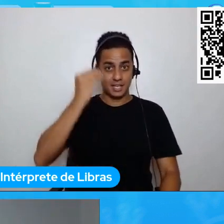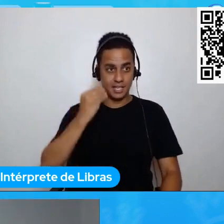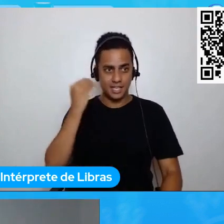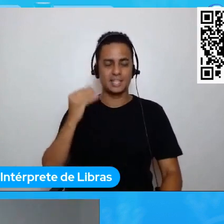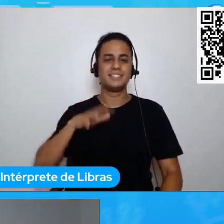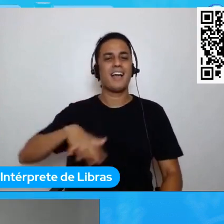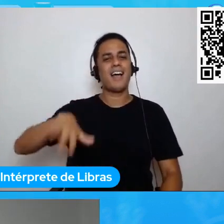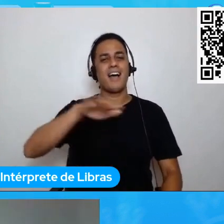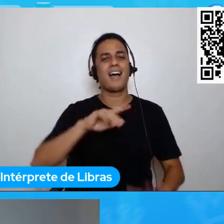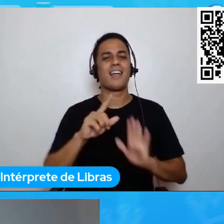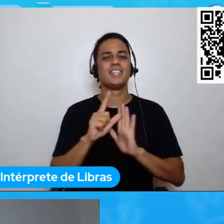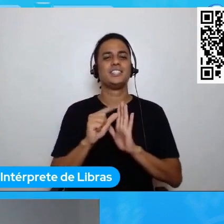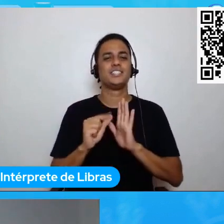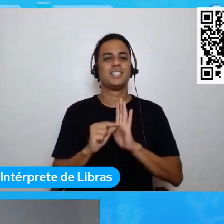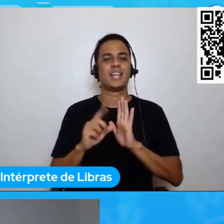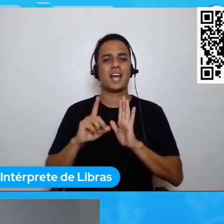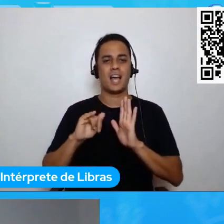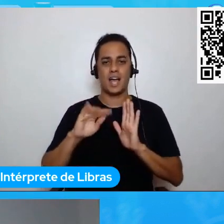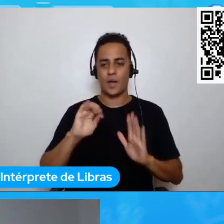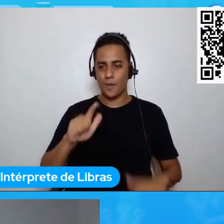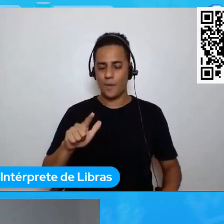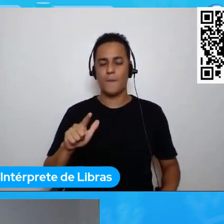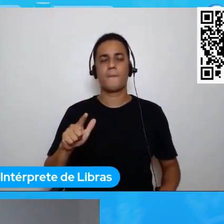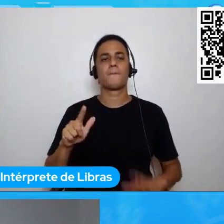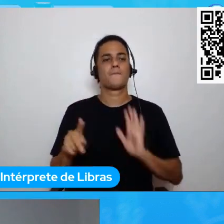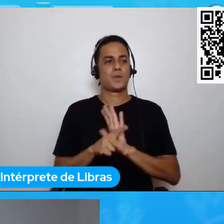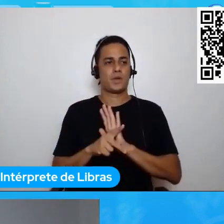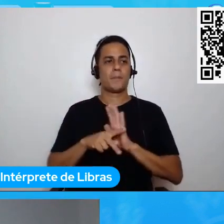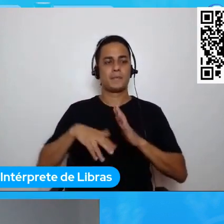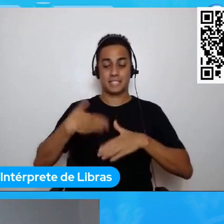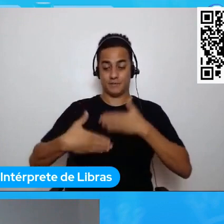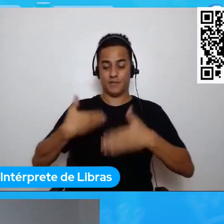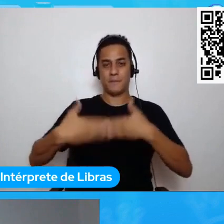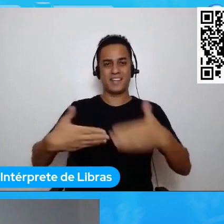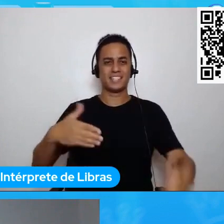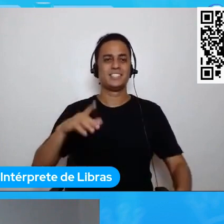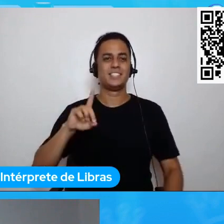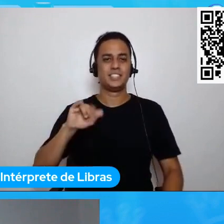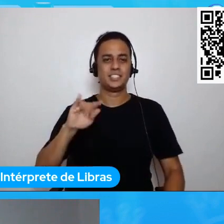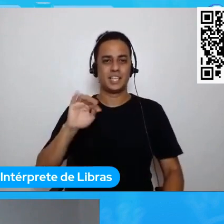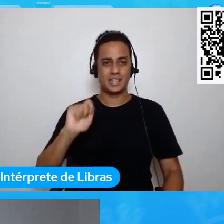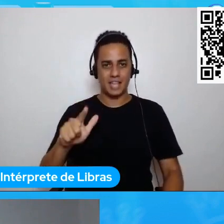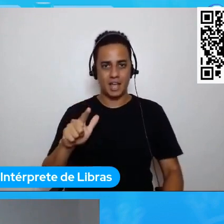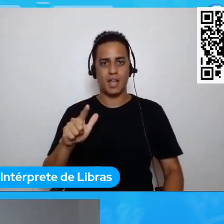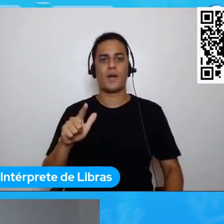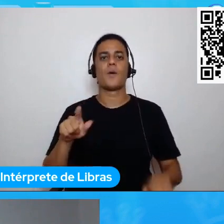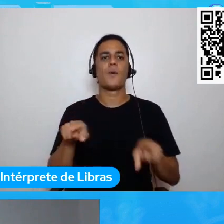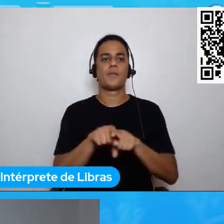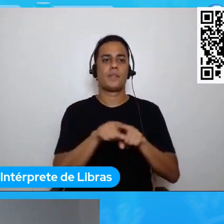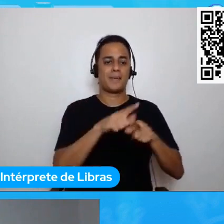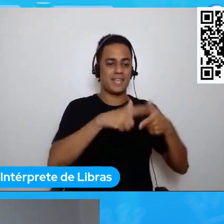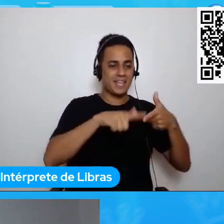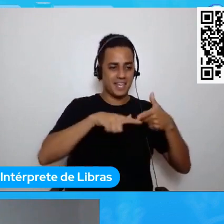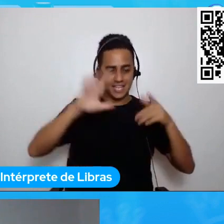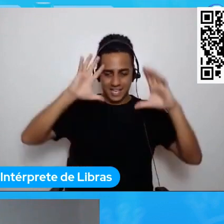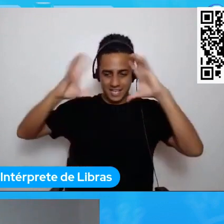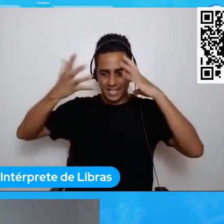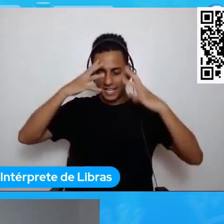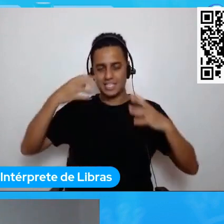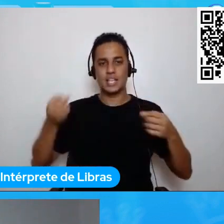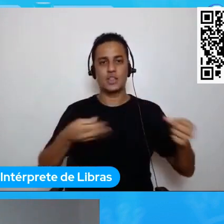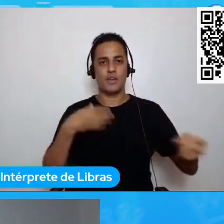digital, ¿no? En desarrollo de estrategias digitales y en desarrollo de estrategias o manejo de crisis y redes sociales e